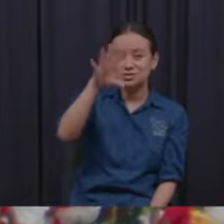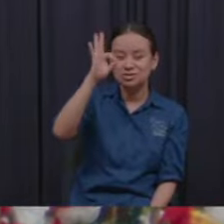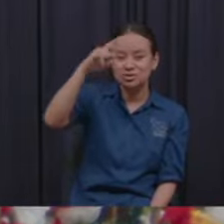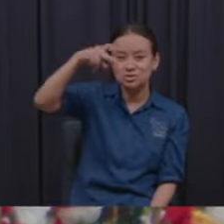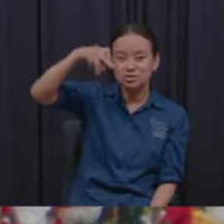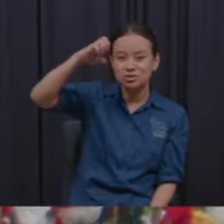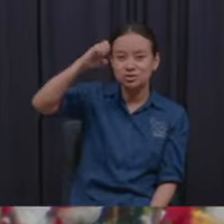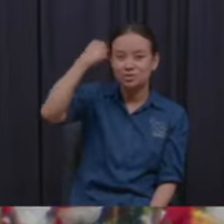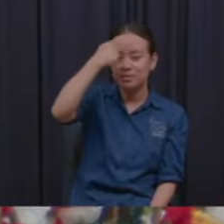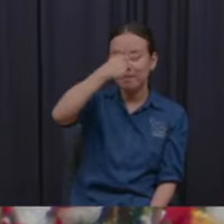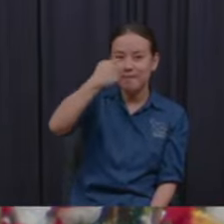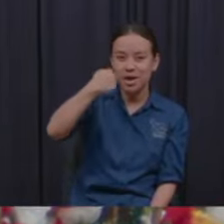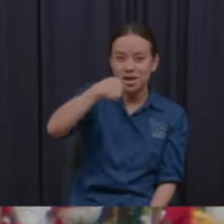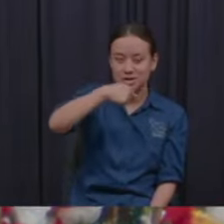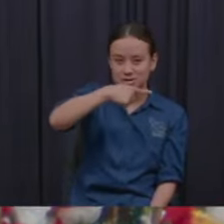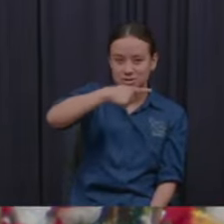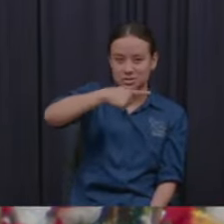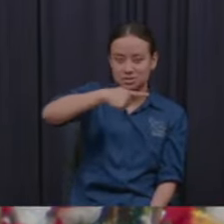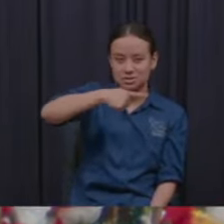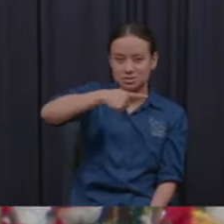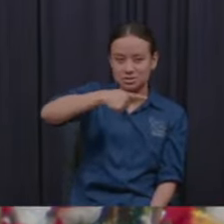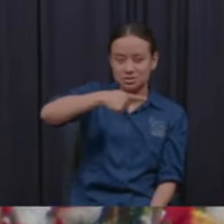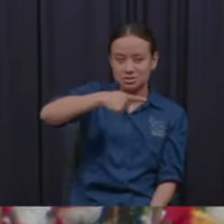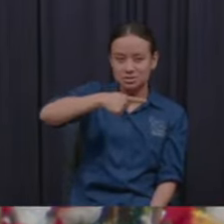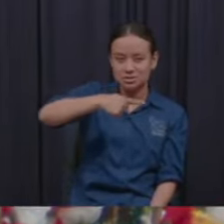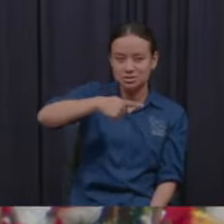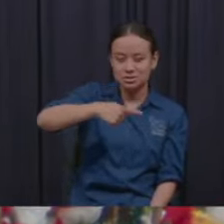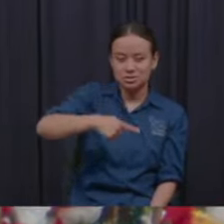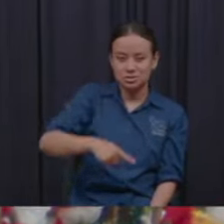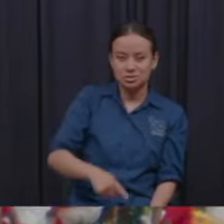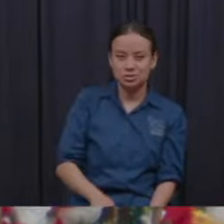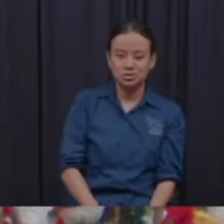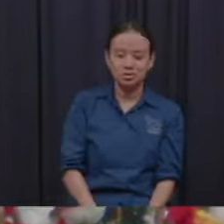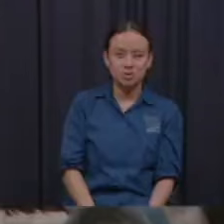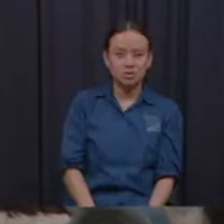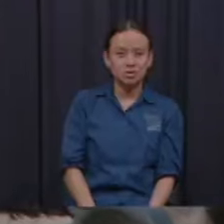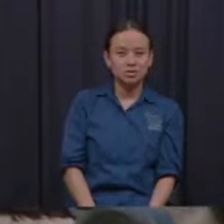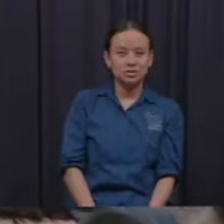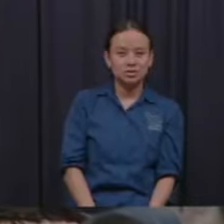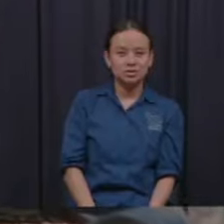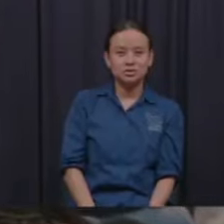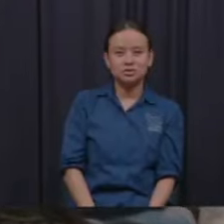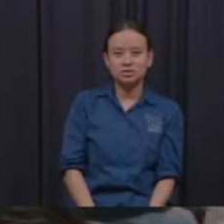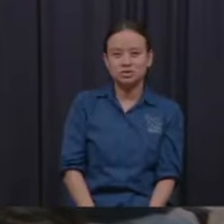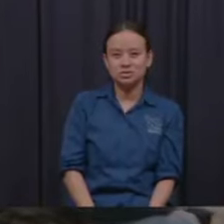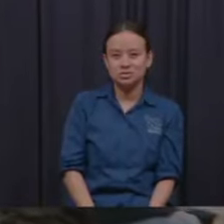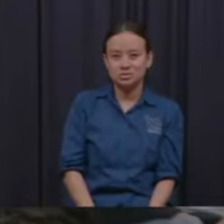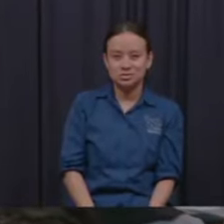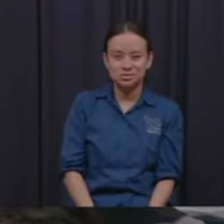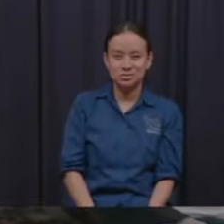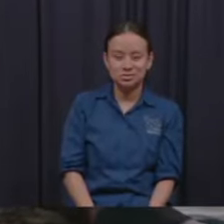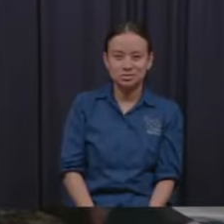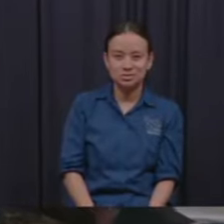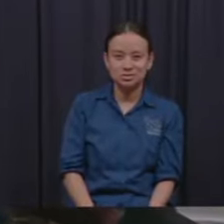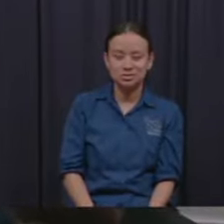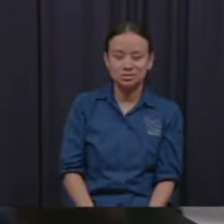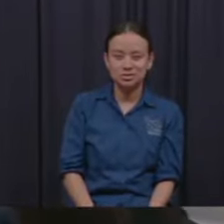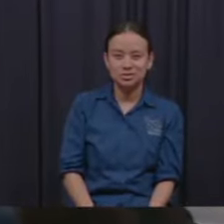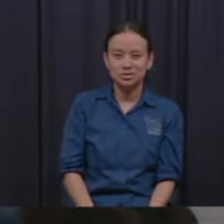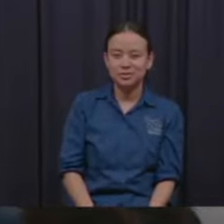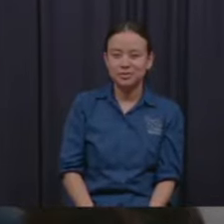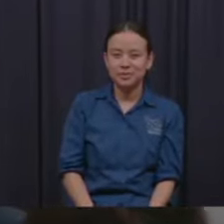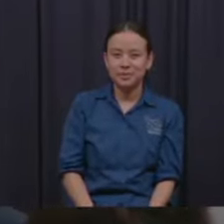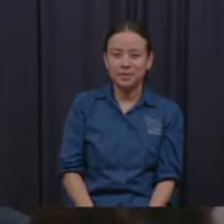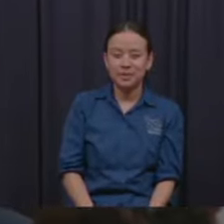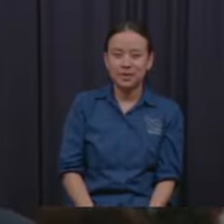alguna palabra que para usted suena mal, usted está oyendo mal, yo estoy hablando bien. Me perdona porque hay verdad, pero